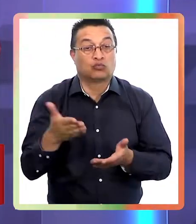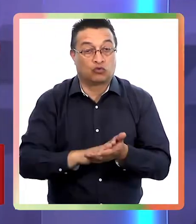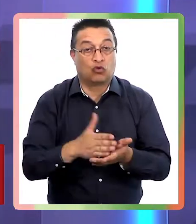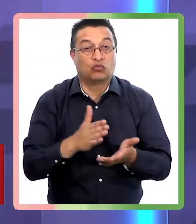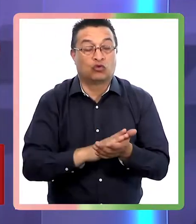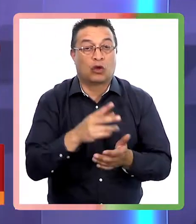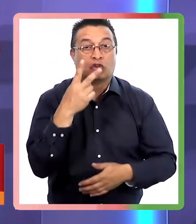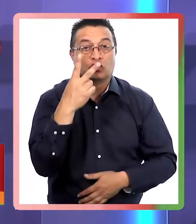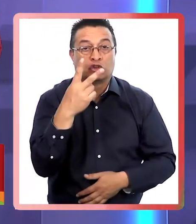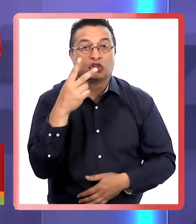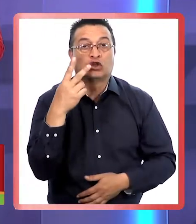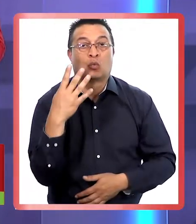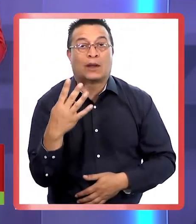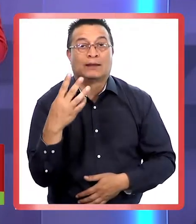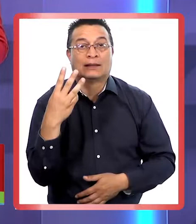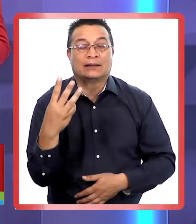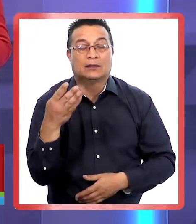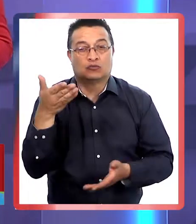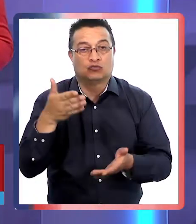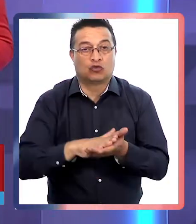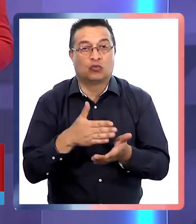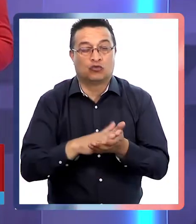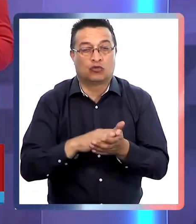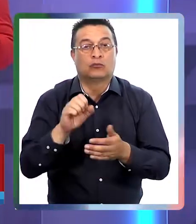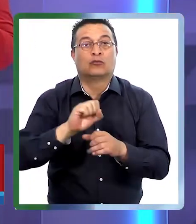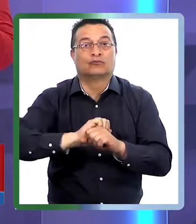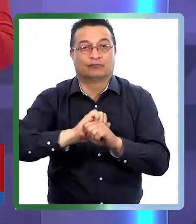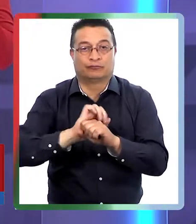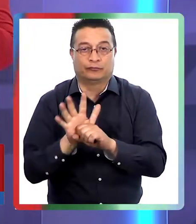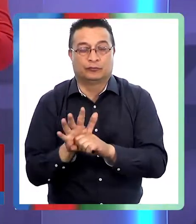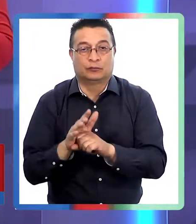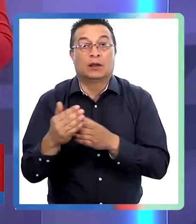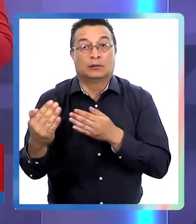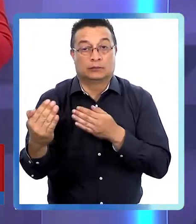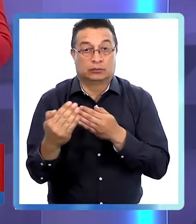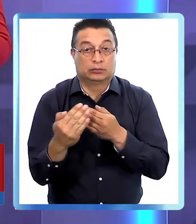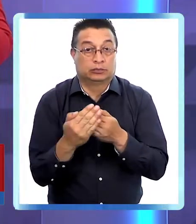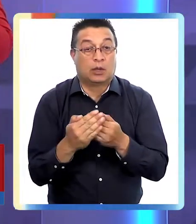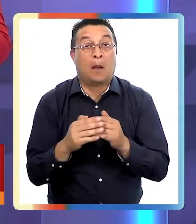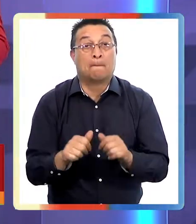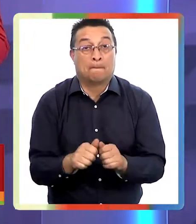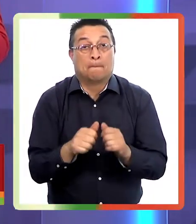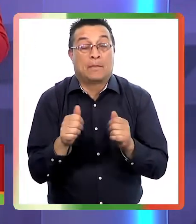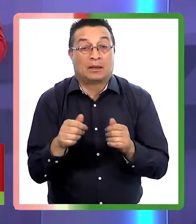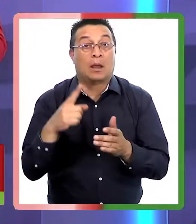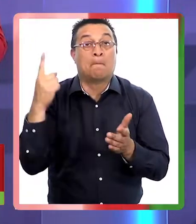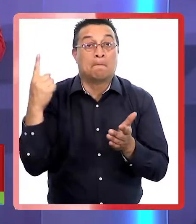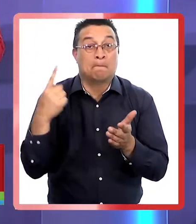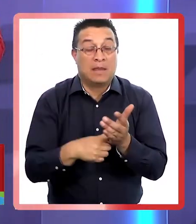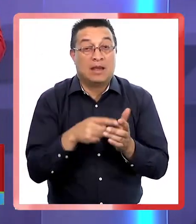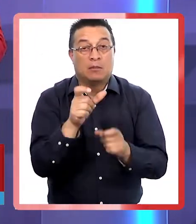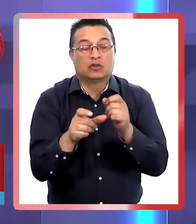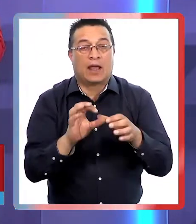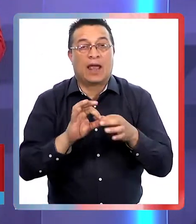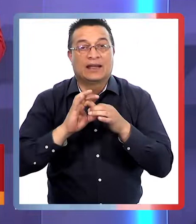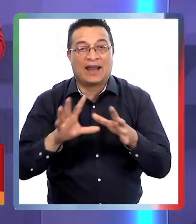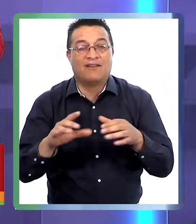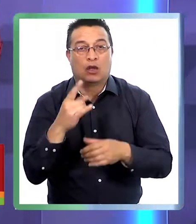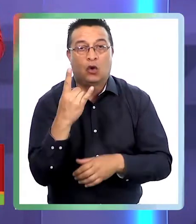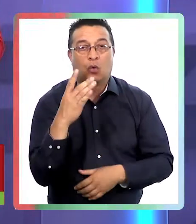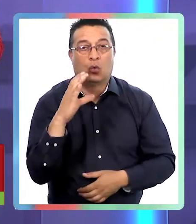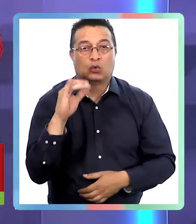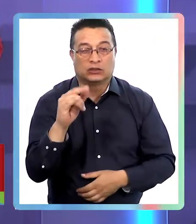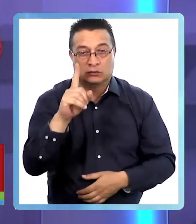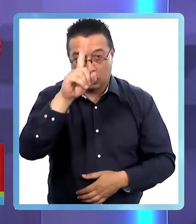fallecieron 243 enfermos por COVID-19. Y nos acercamos además a los 1.000 pacientes graves en las UCI.